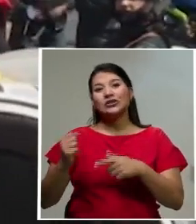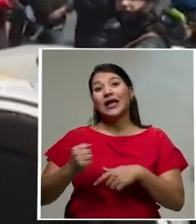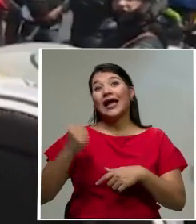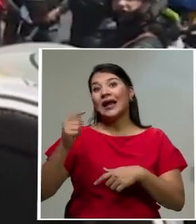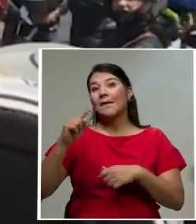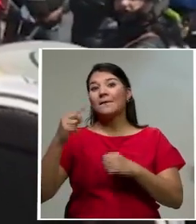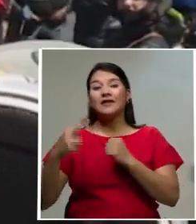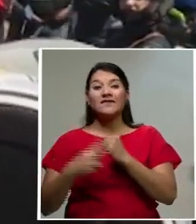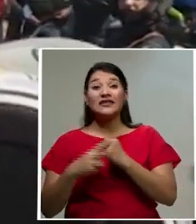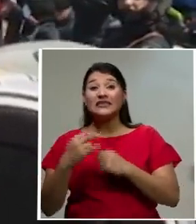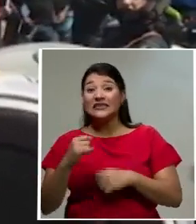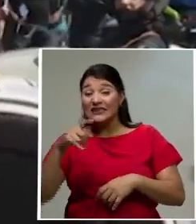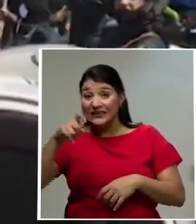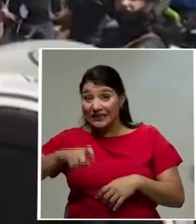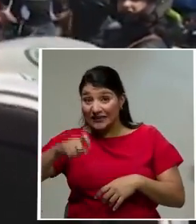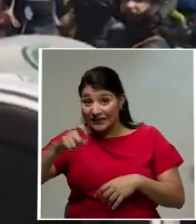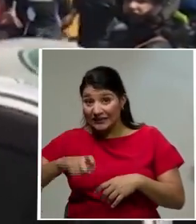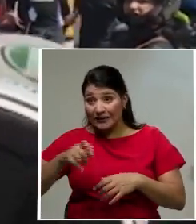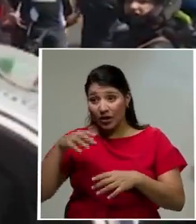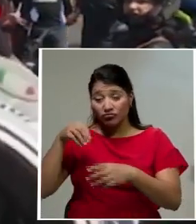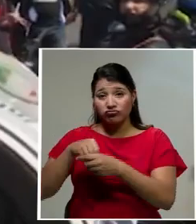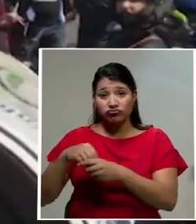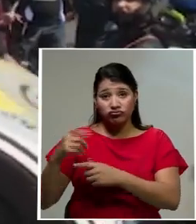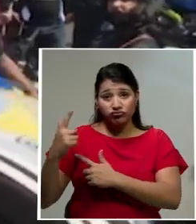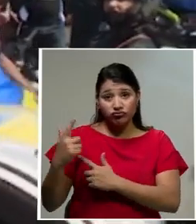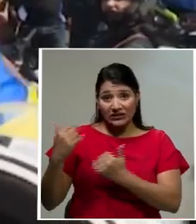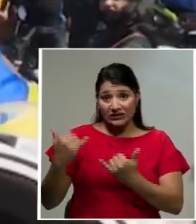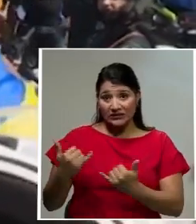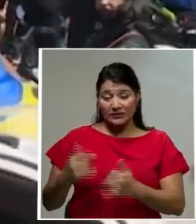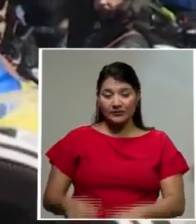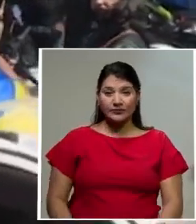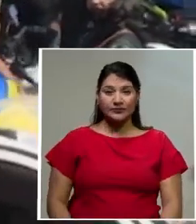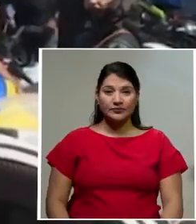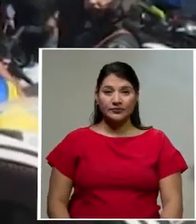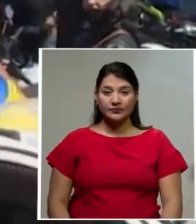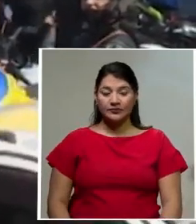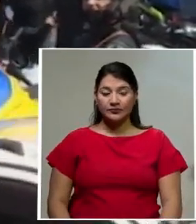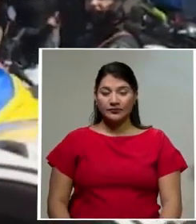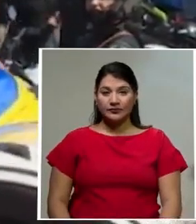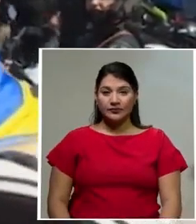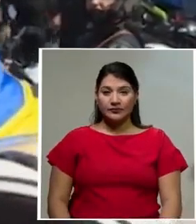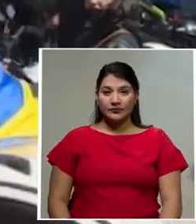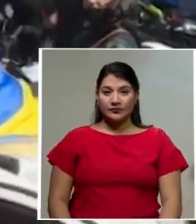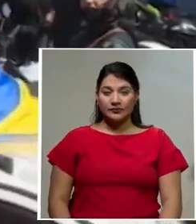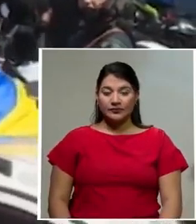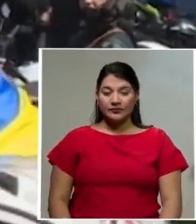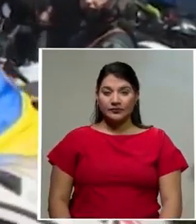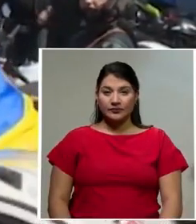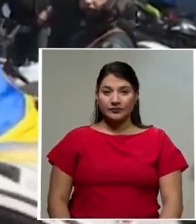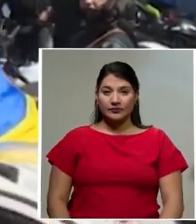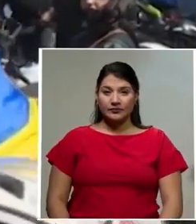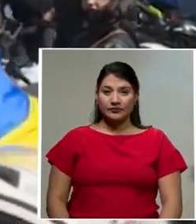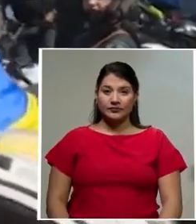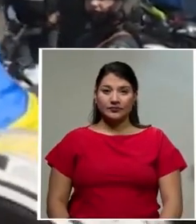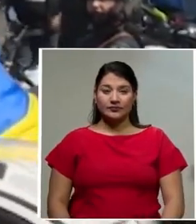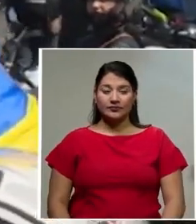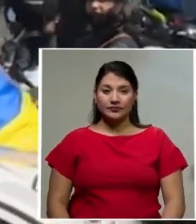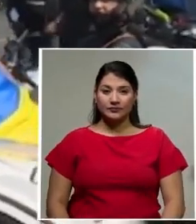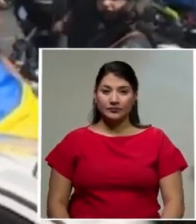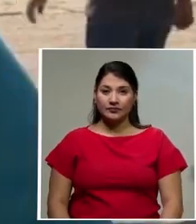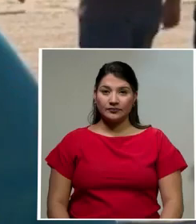si es necesario, una intervención militar ya. Y si necesario fue intervención militar ya.